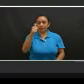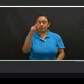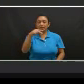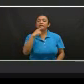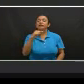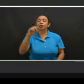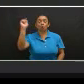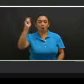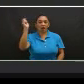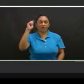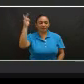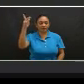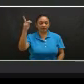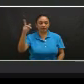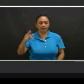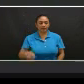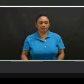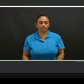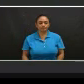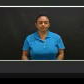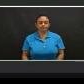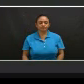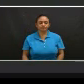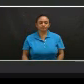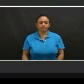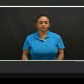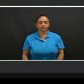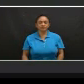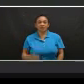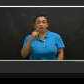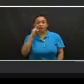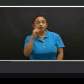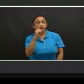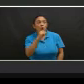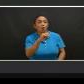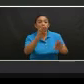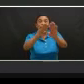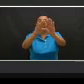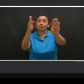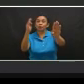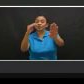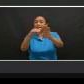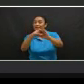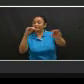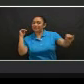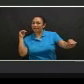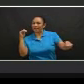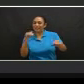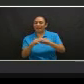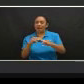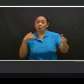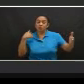David, como que Natán comenzó a ver dónde estaba la puerta de salida y comenzó a hacerse así para atrás, ¿verdad? Ya cuando estaba